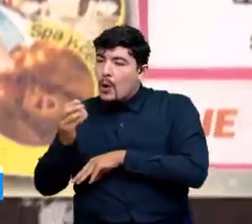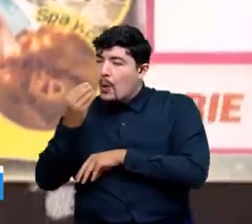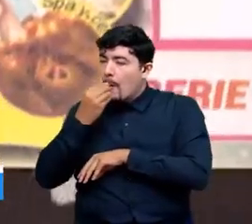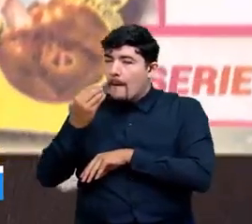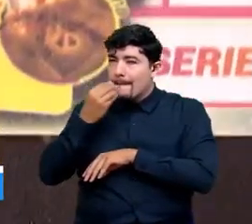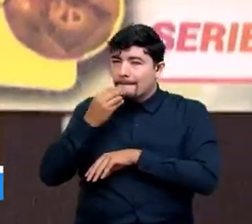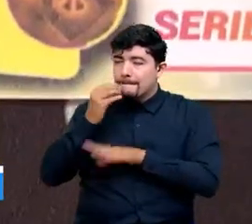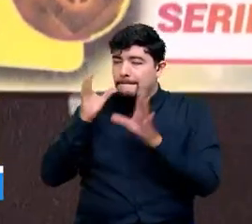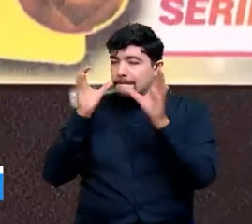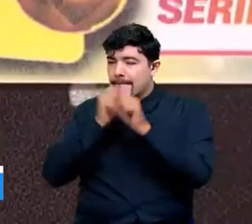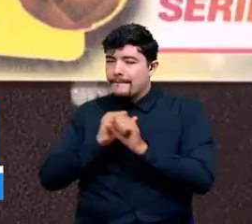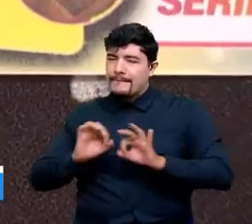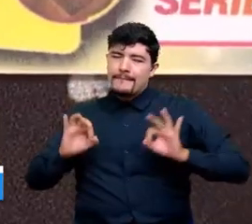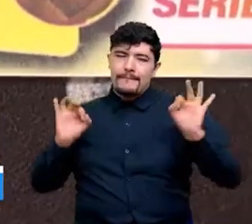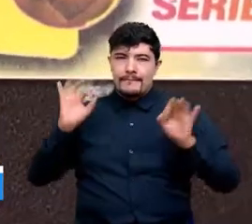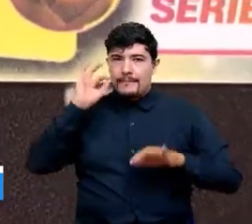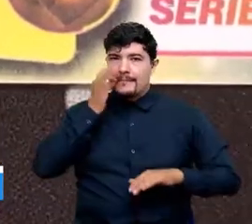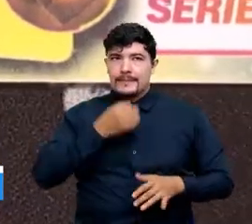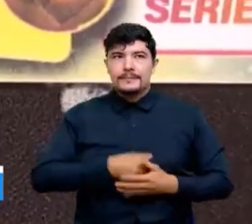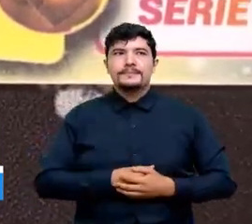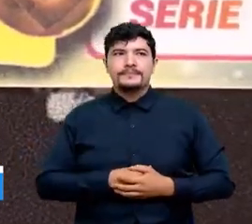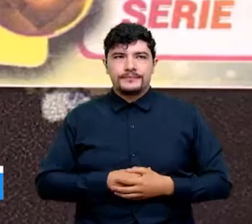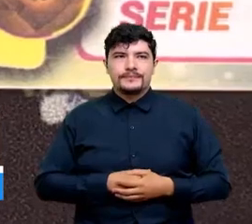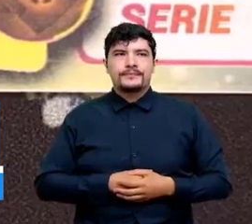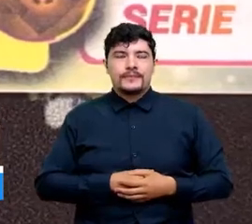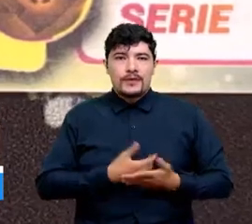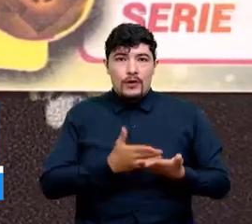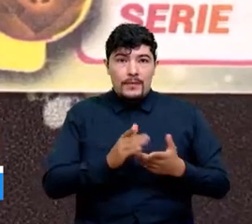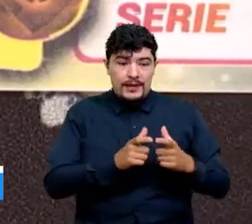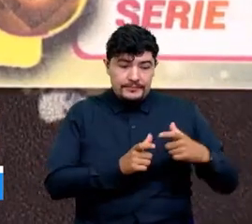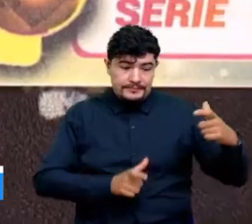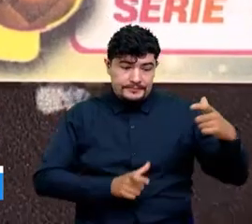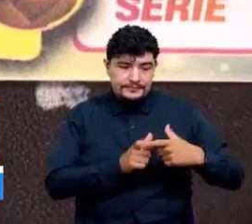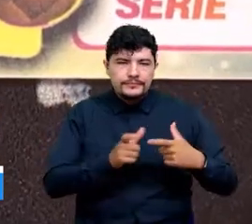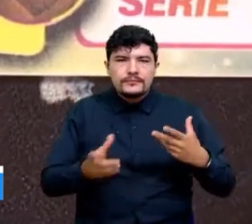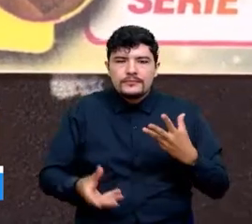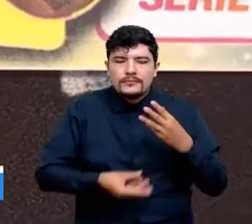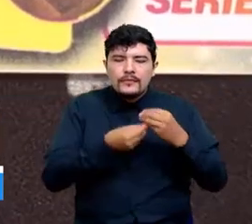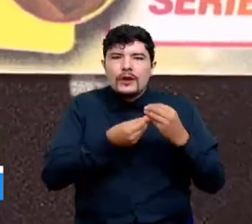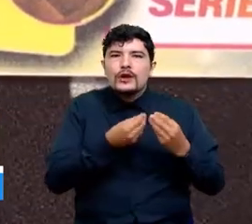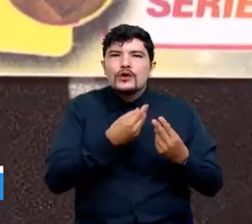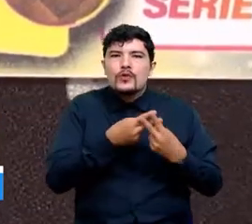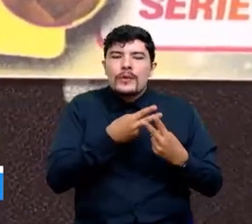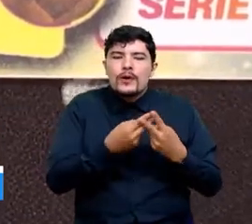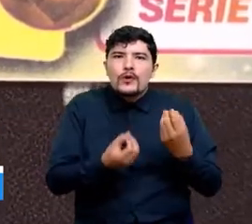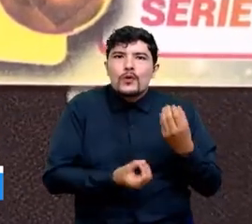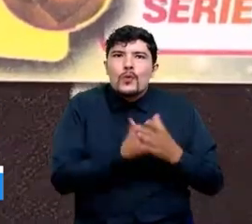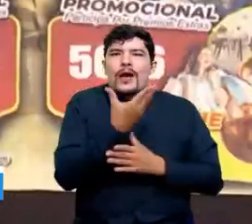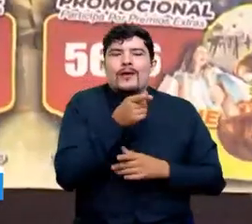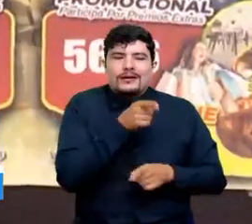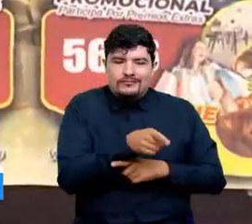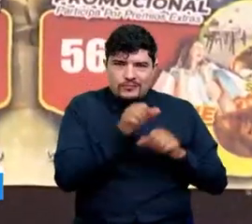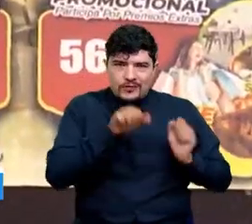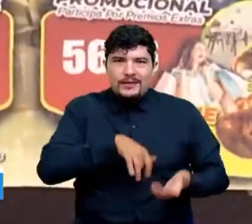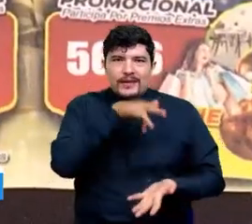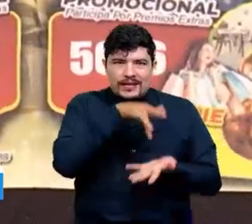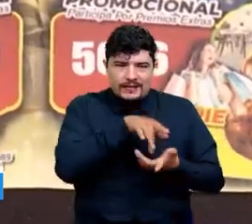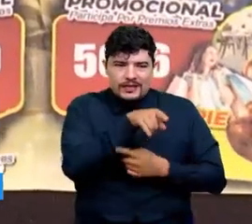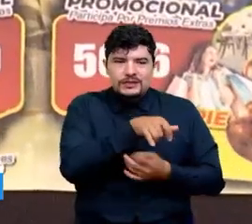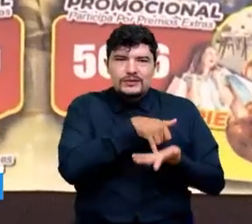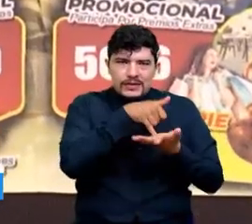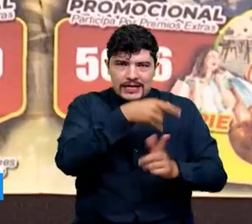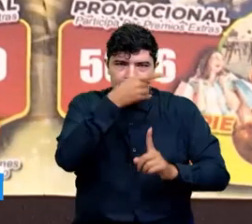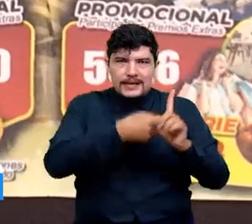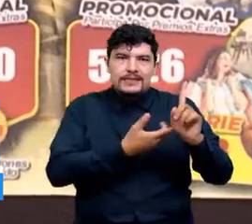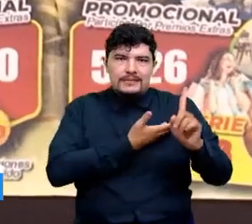billetes de lotería tendrán un nuevo número adicional en cada fracción para concursar en esos diferentes sorteos los cuales se llevarán a